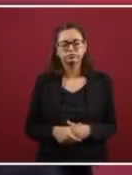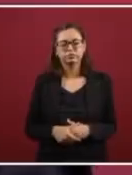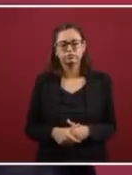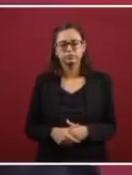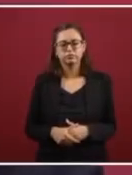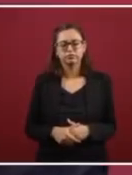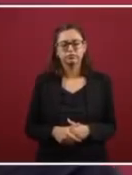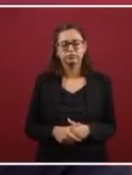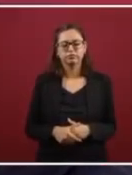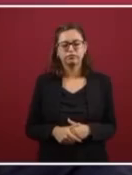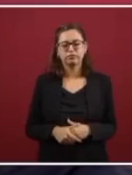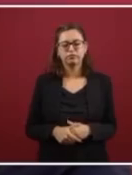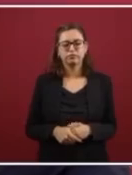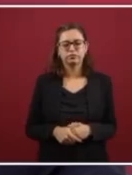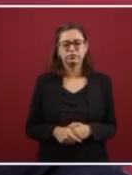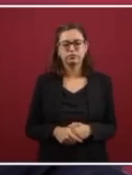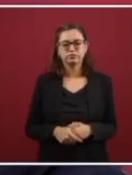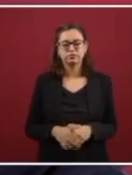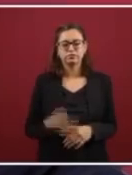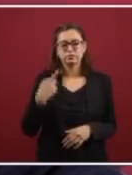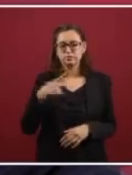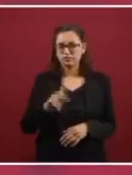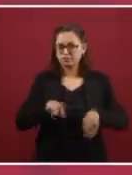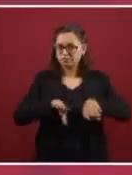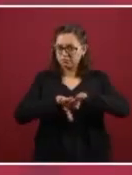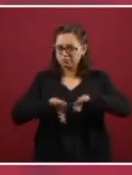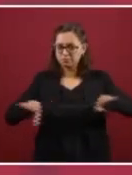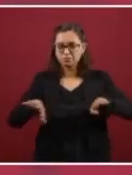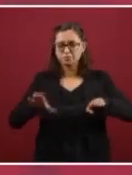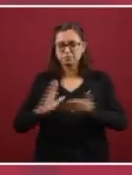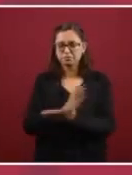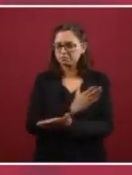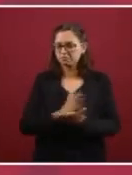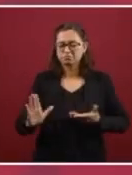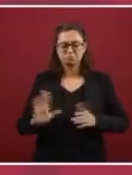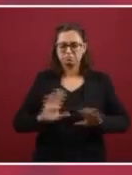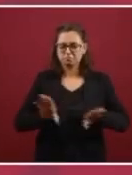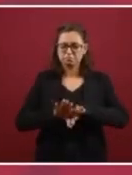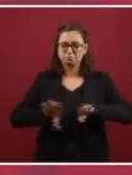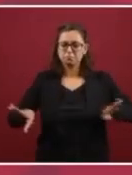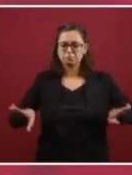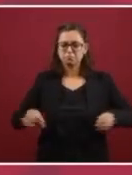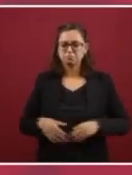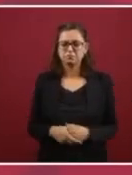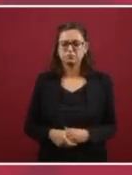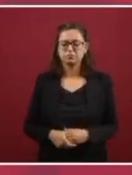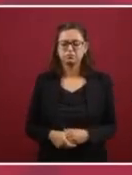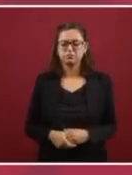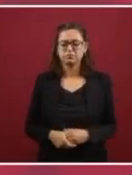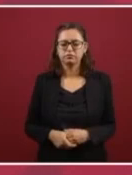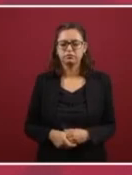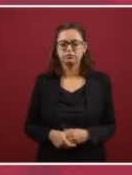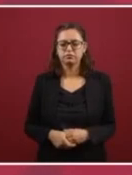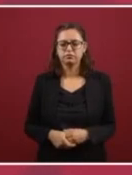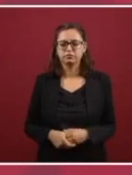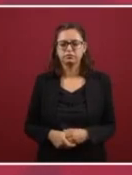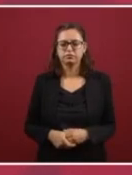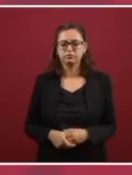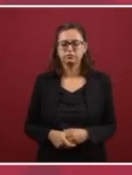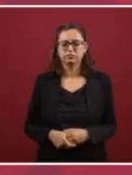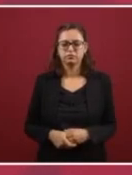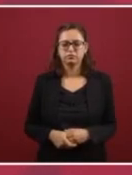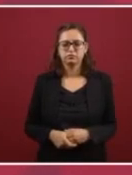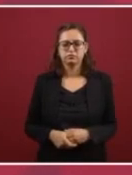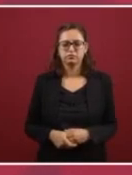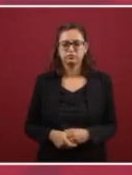pero sin distinción. Al referirse a los hechos ocurridos el viernes pasado en la manifestación de mujeres que tuvo lugar en